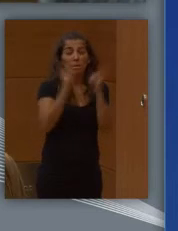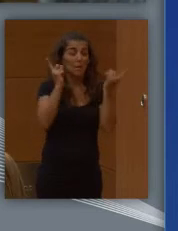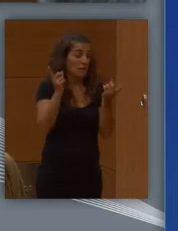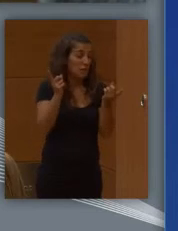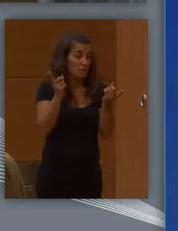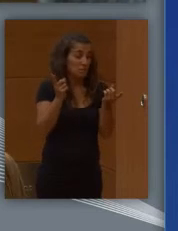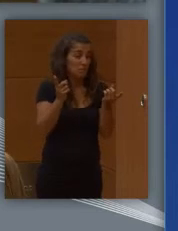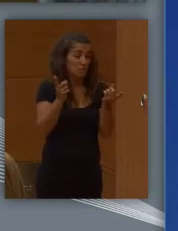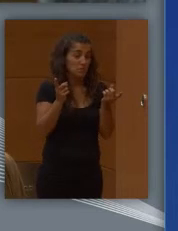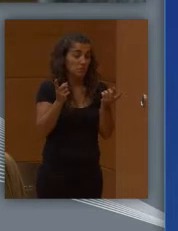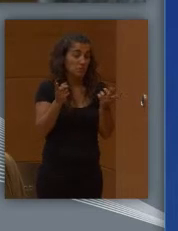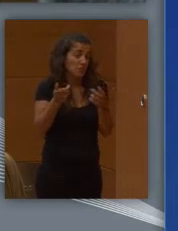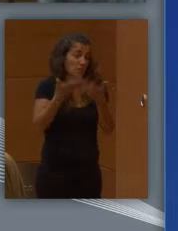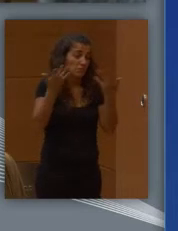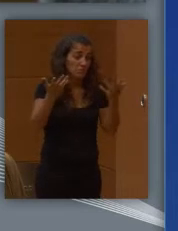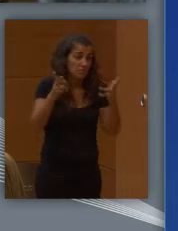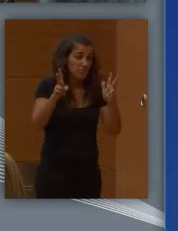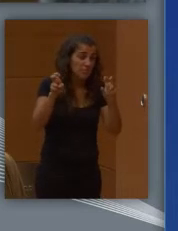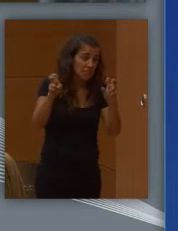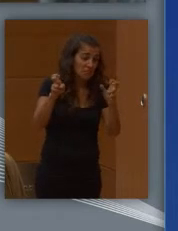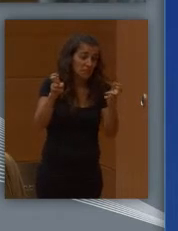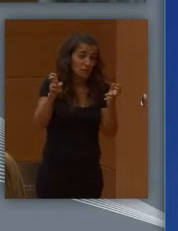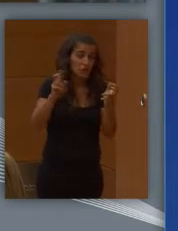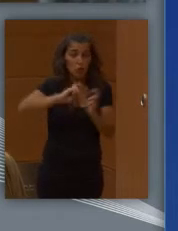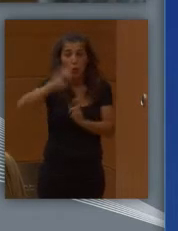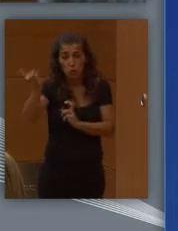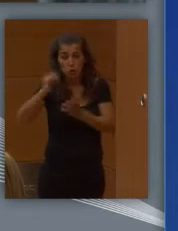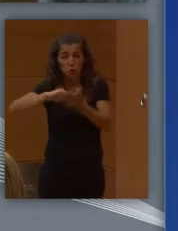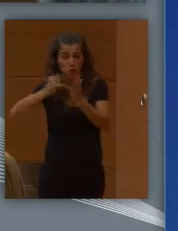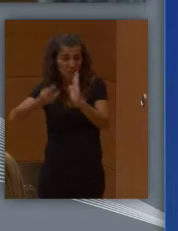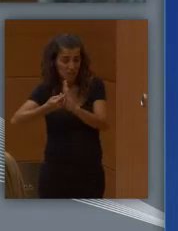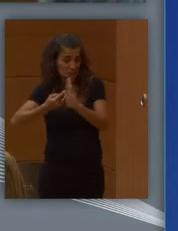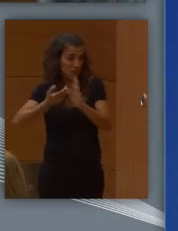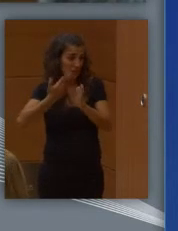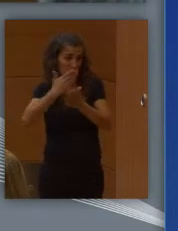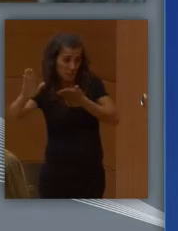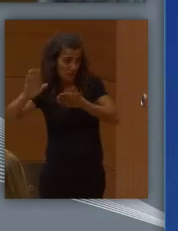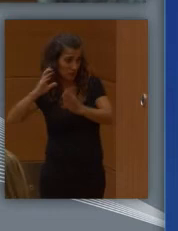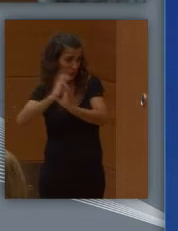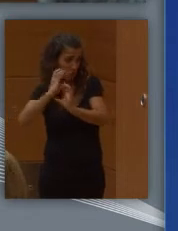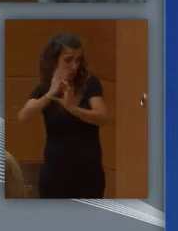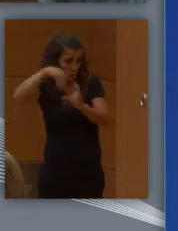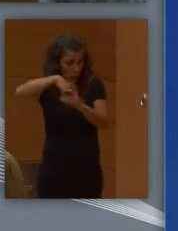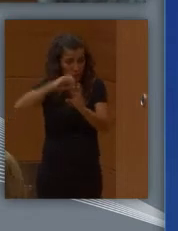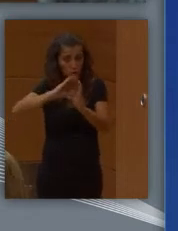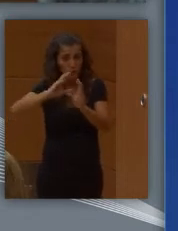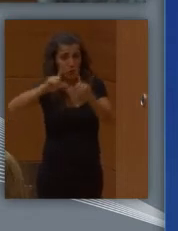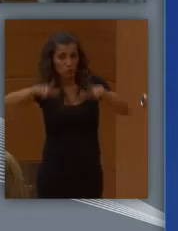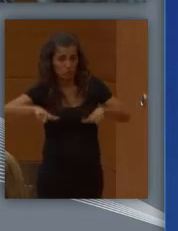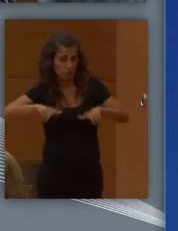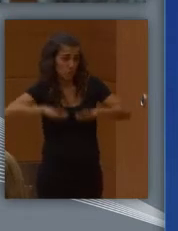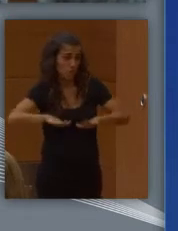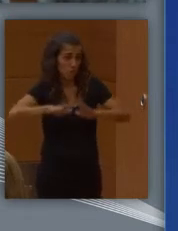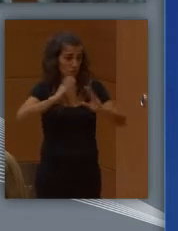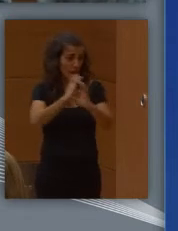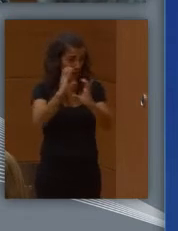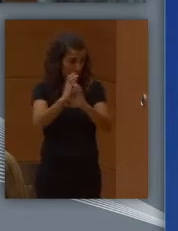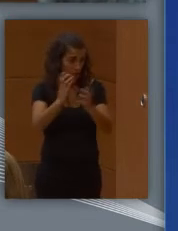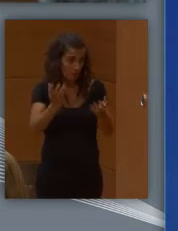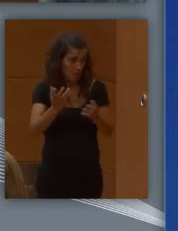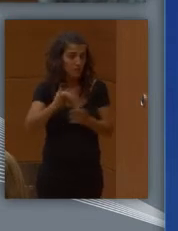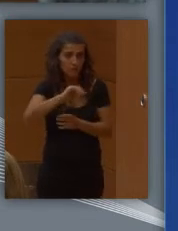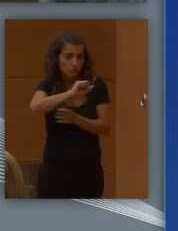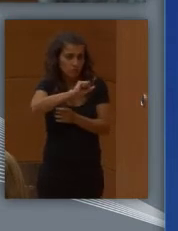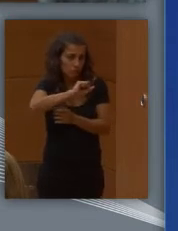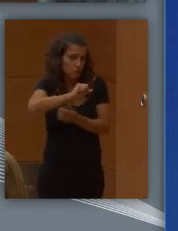Independientemente, ya en otros tipos de sistemas, fuera del autobús, fuera de las paradas, tenemos un amplísimo abanico de sistemas de información.